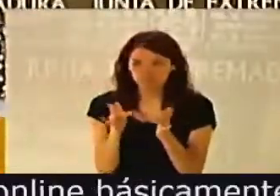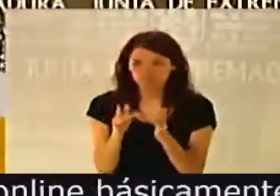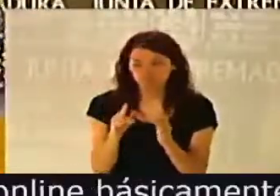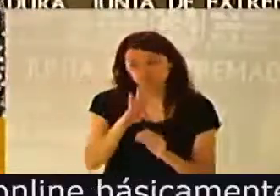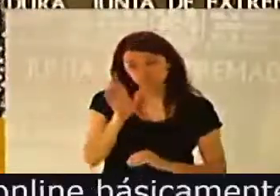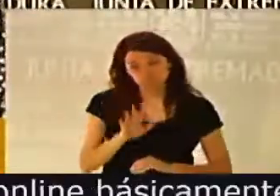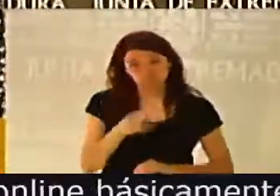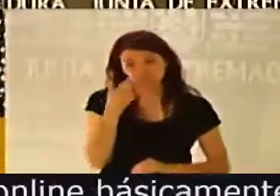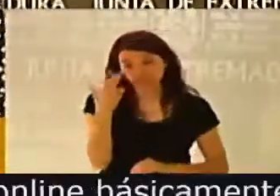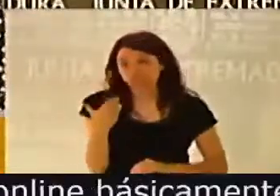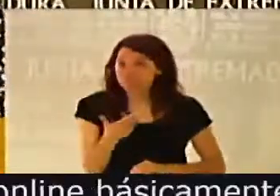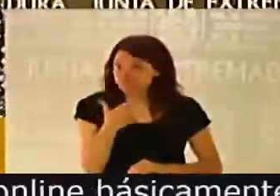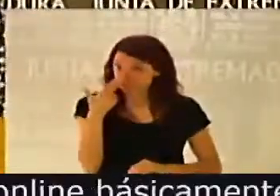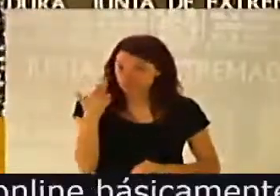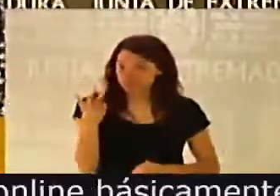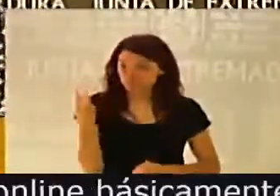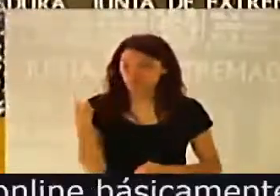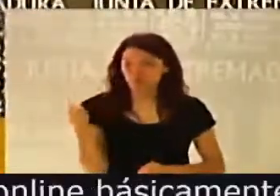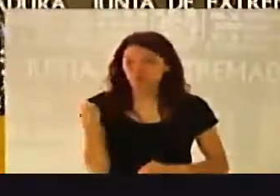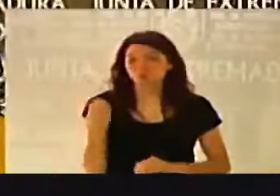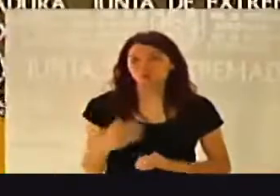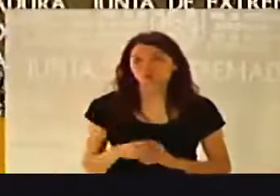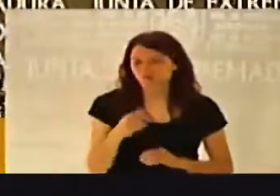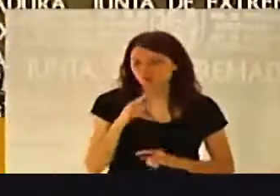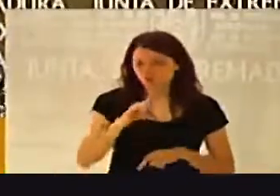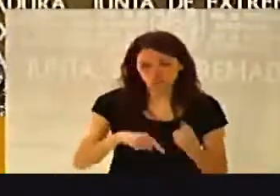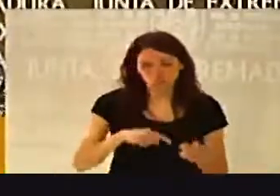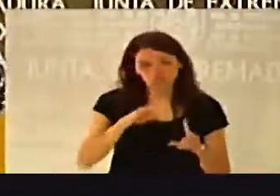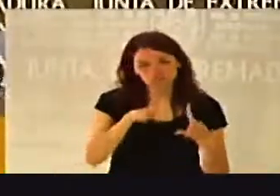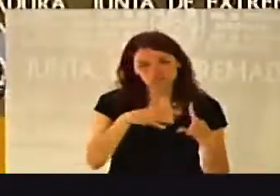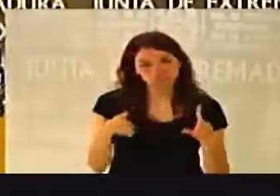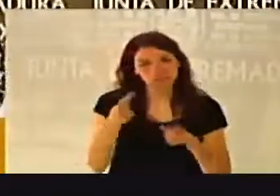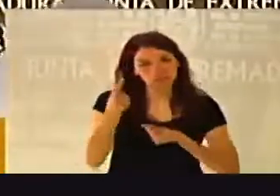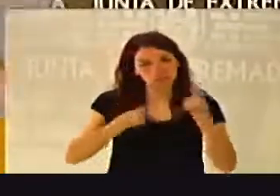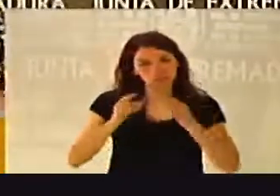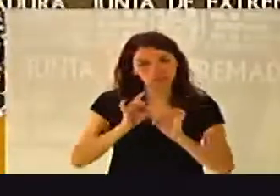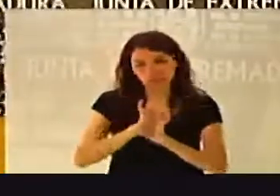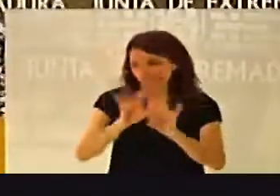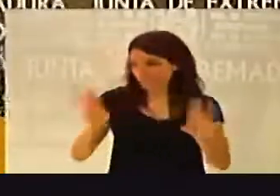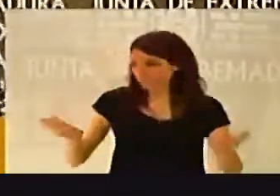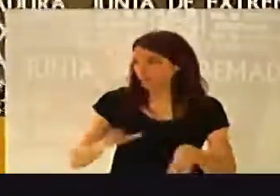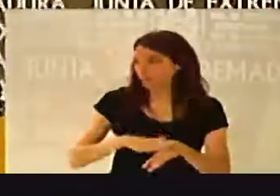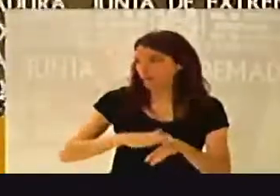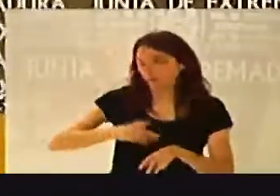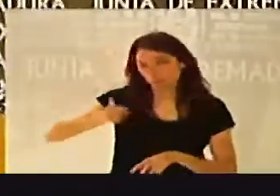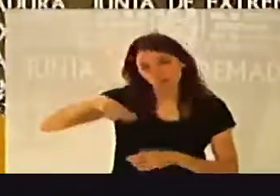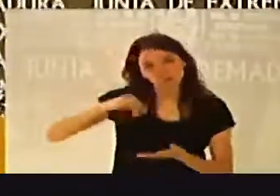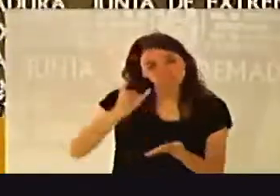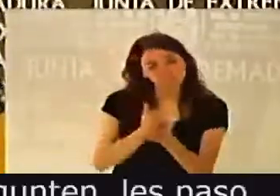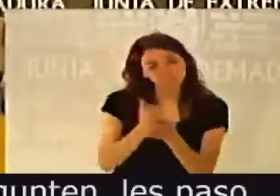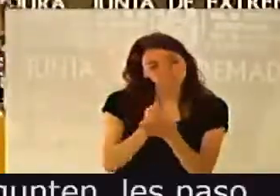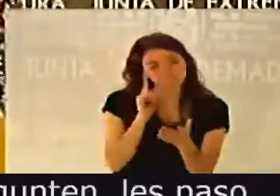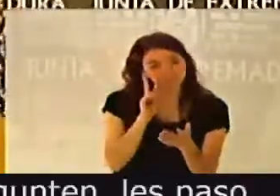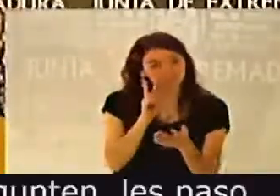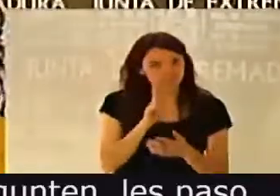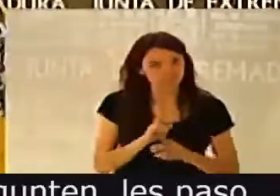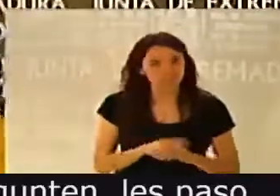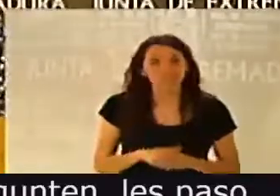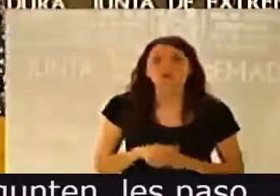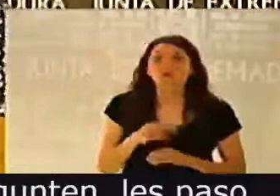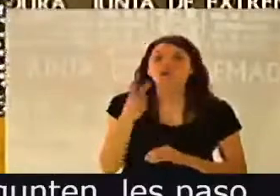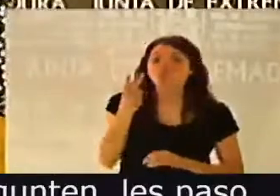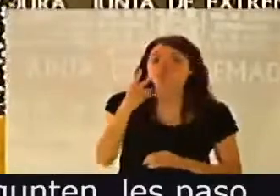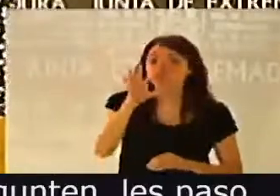interesante que lo pregunten, les paso ahora una tabla con datos para que ustedes mismos puedan comprobar esto que les digo. Pero hay 2 comunidades